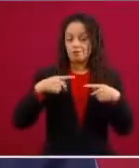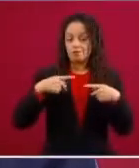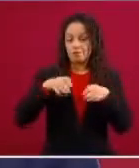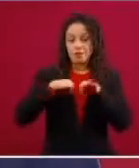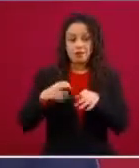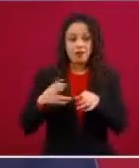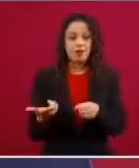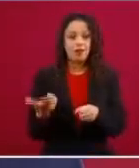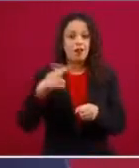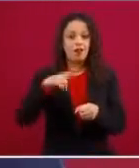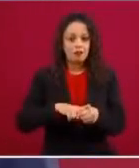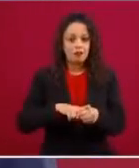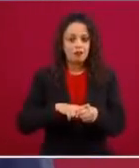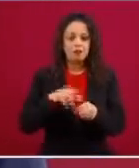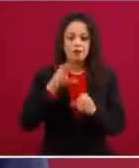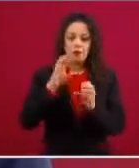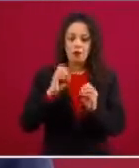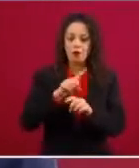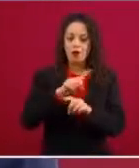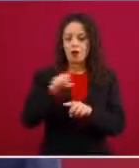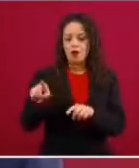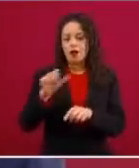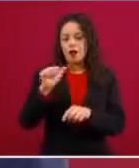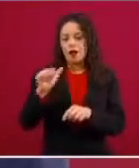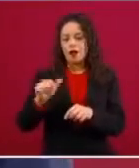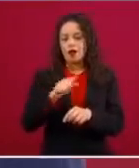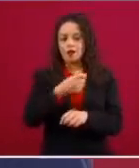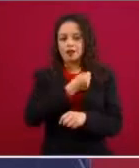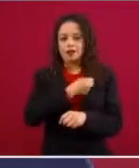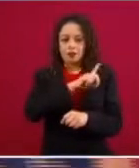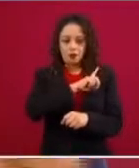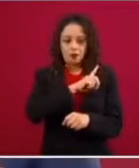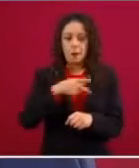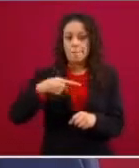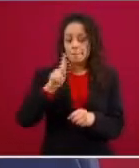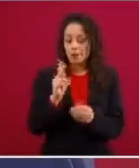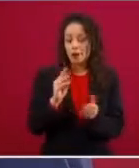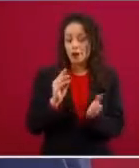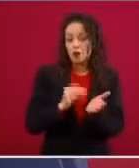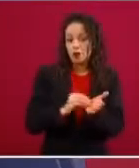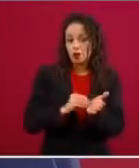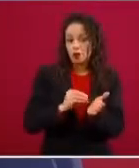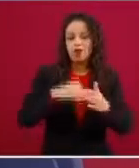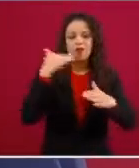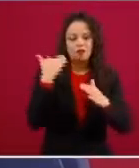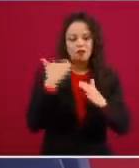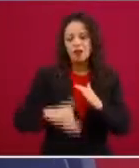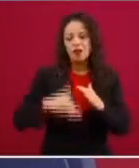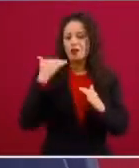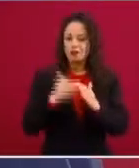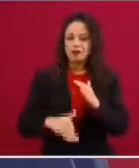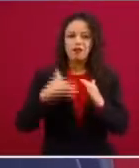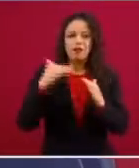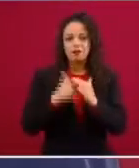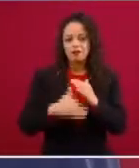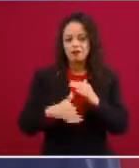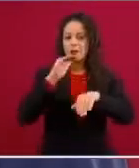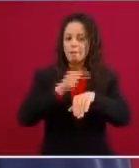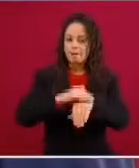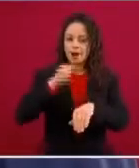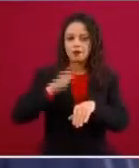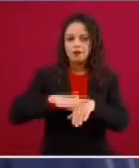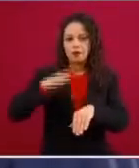embargo, todavía nos falta tener más médicos, más